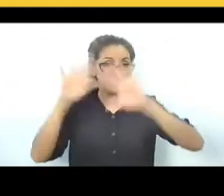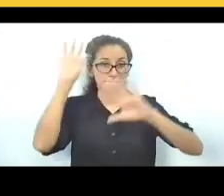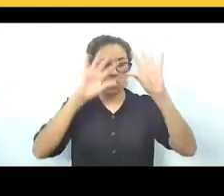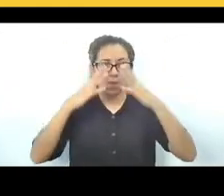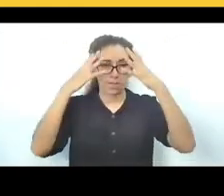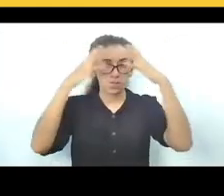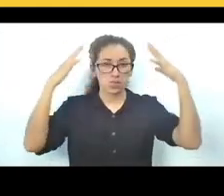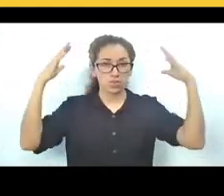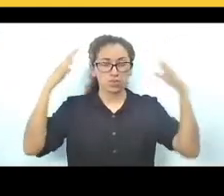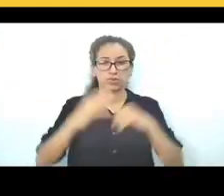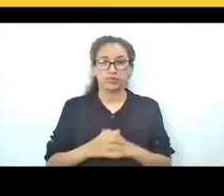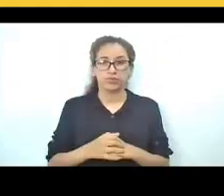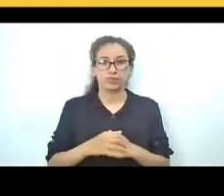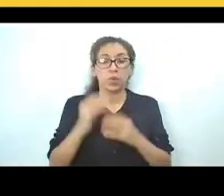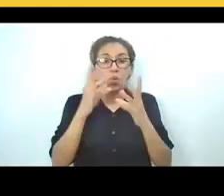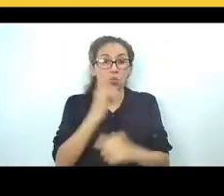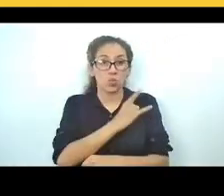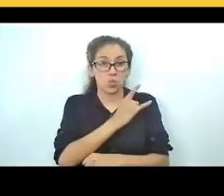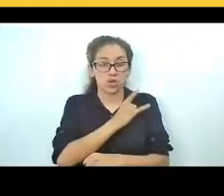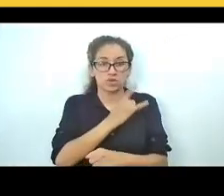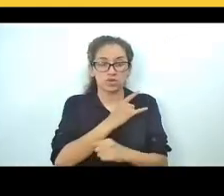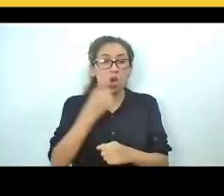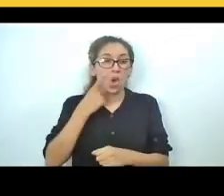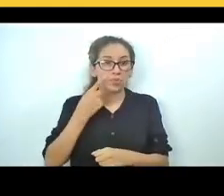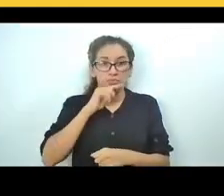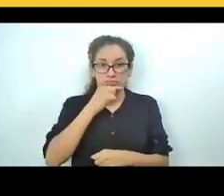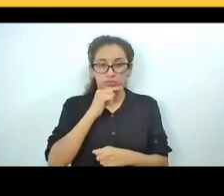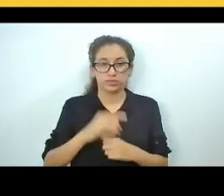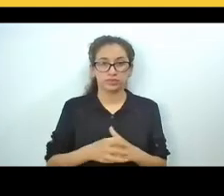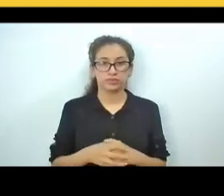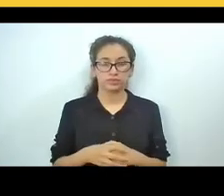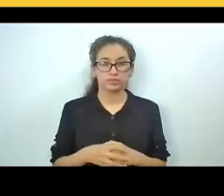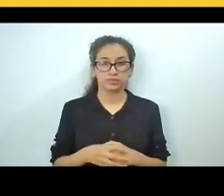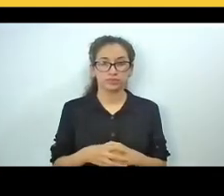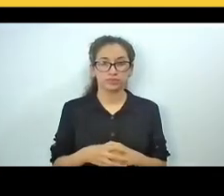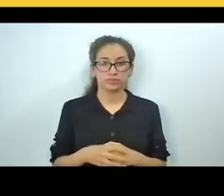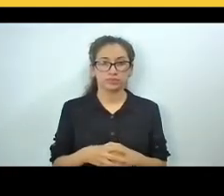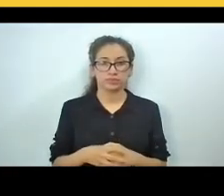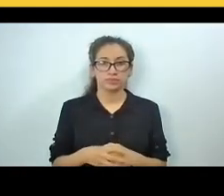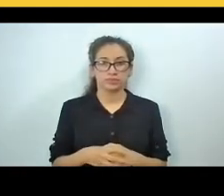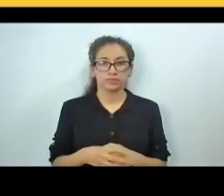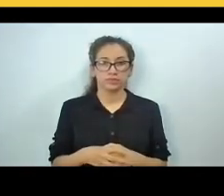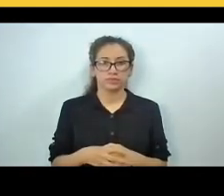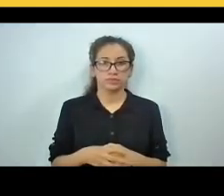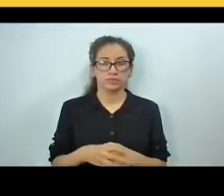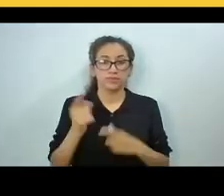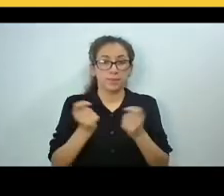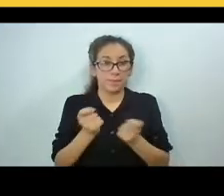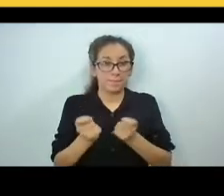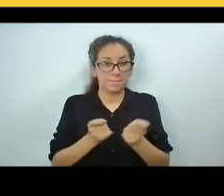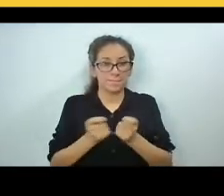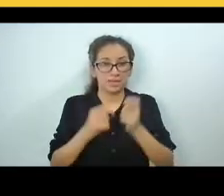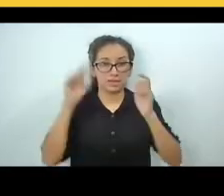ha aparecido en universitarios, hombres, mujeres, ¿no? Está primero el manejo del estrés,